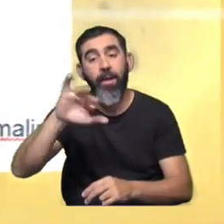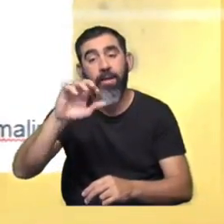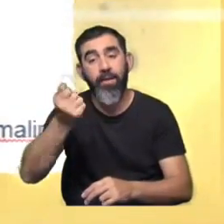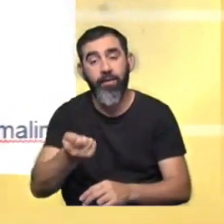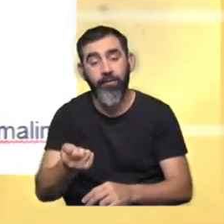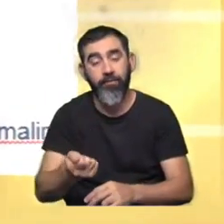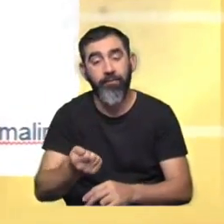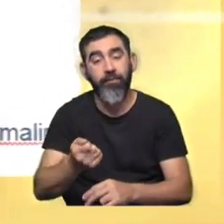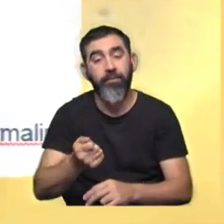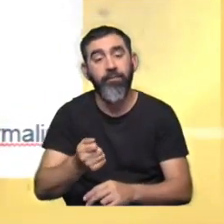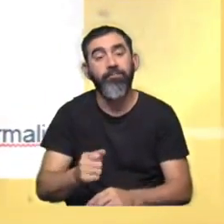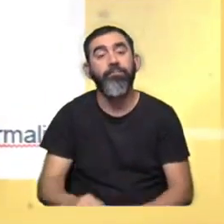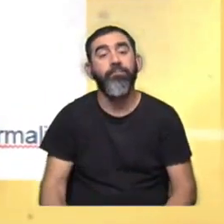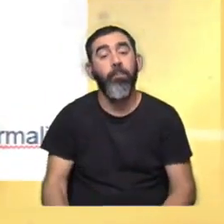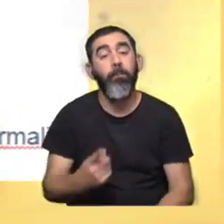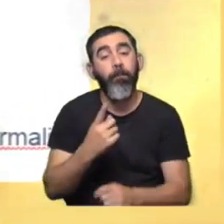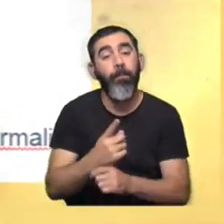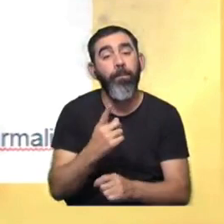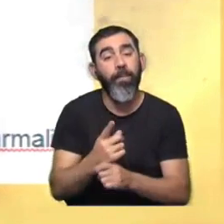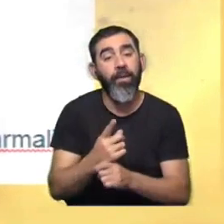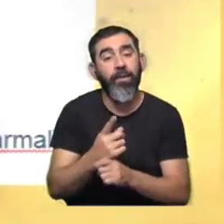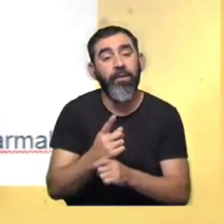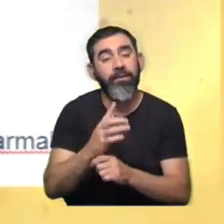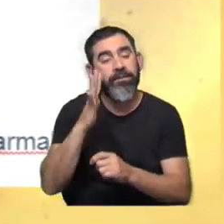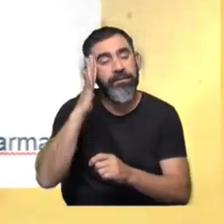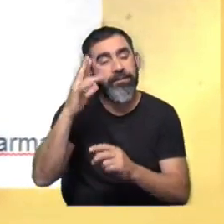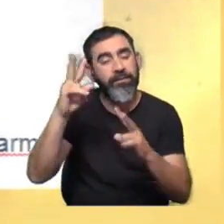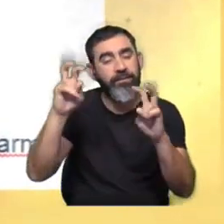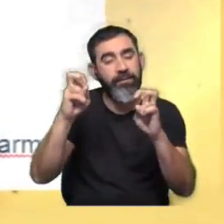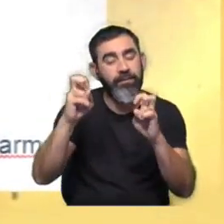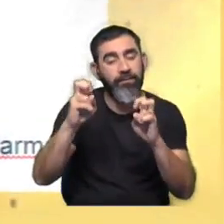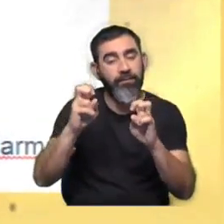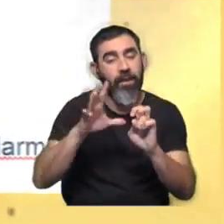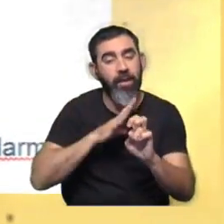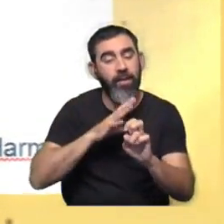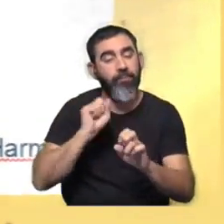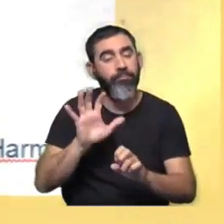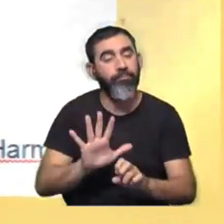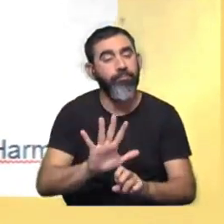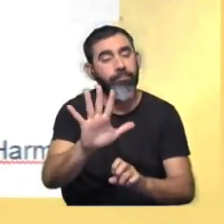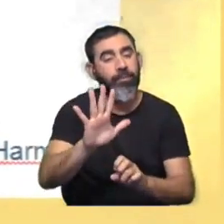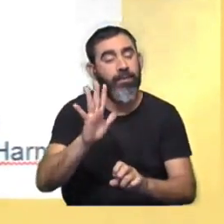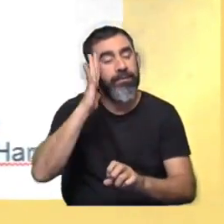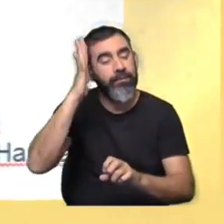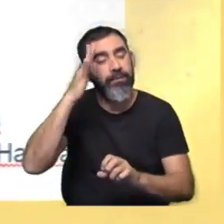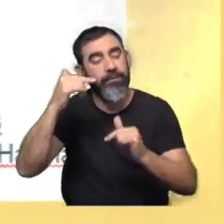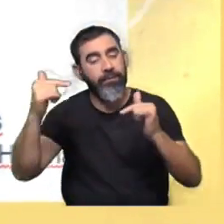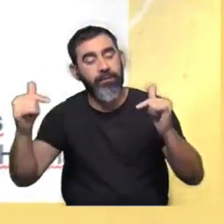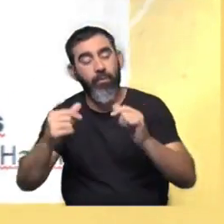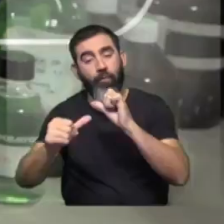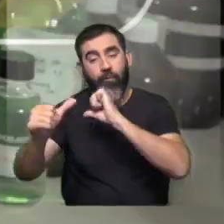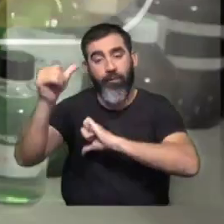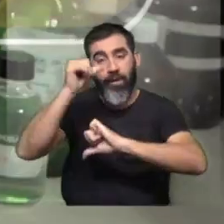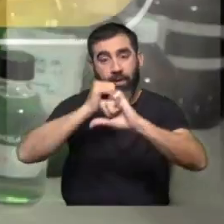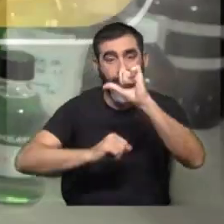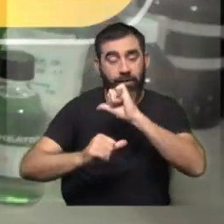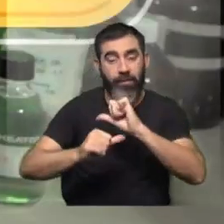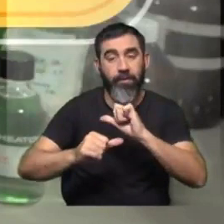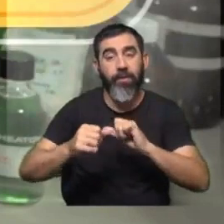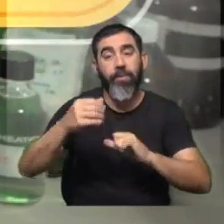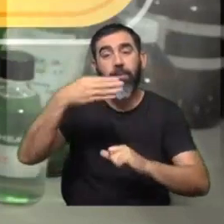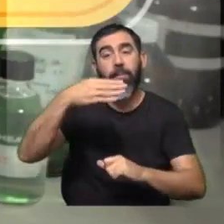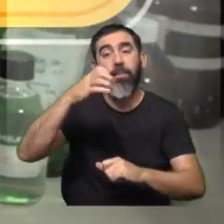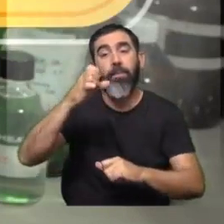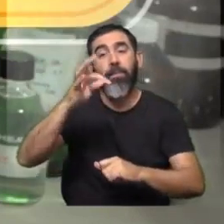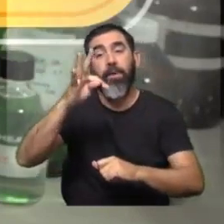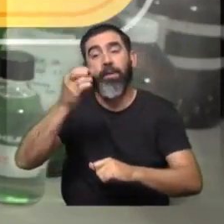La DMT, como dije, es el componente psicoactivo principal, es decir, ese que le da la característica de psicodélico a la bebida. Y las betacarboninas,